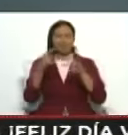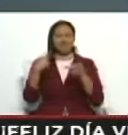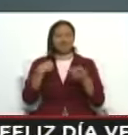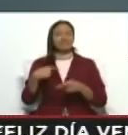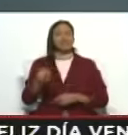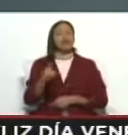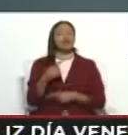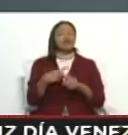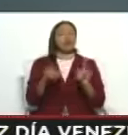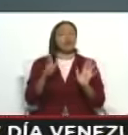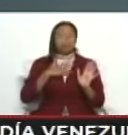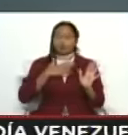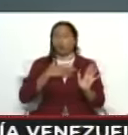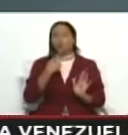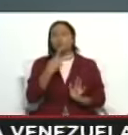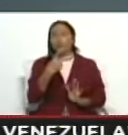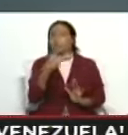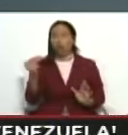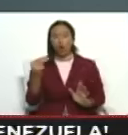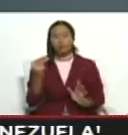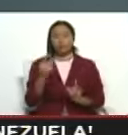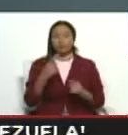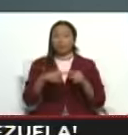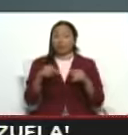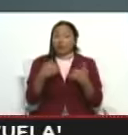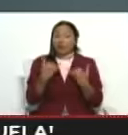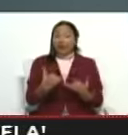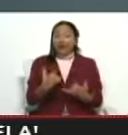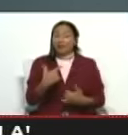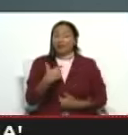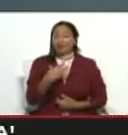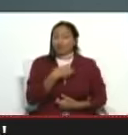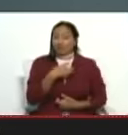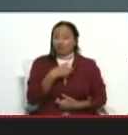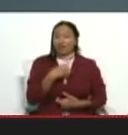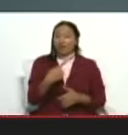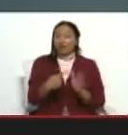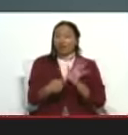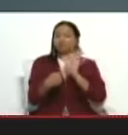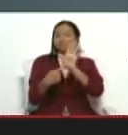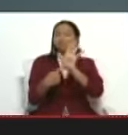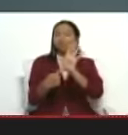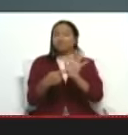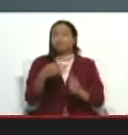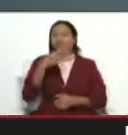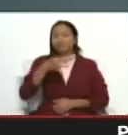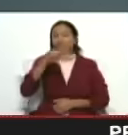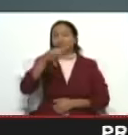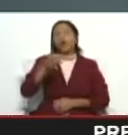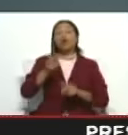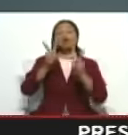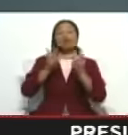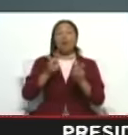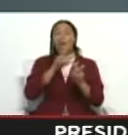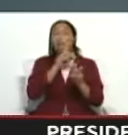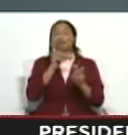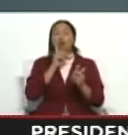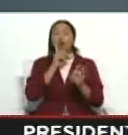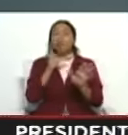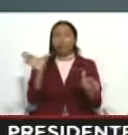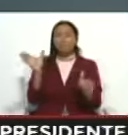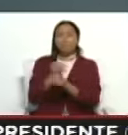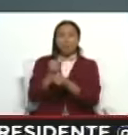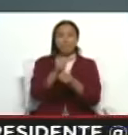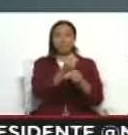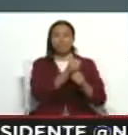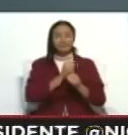no, en este momento no me corresponde develar esos nuevos nombres que hoy